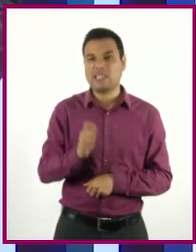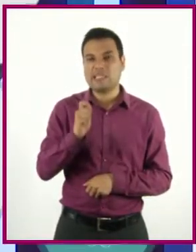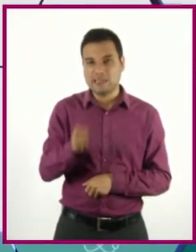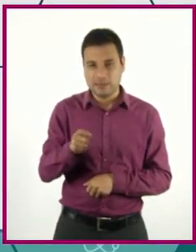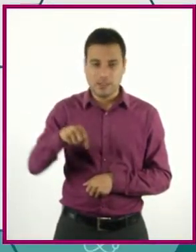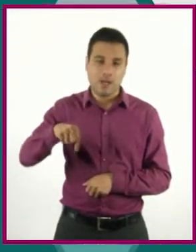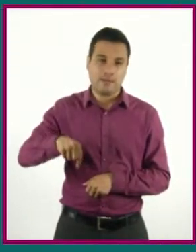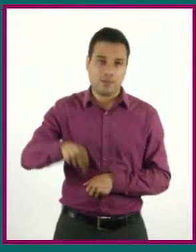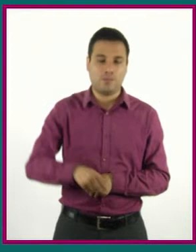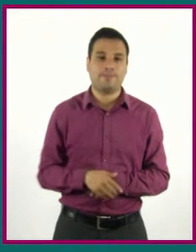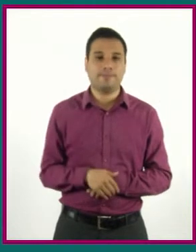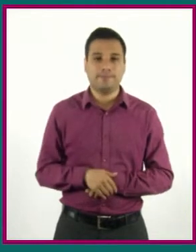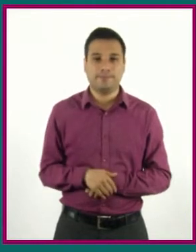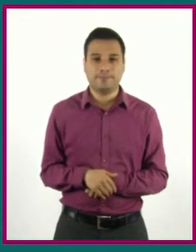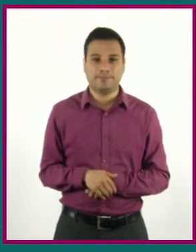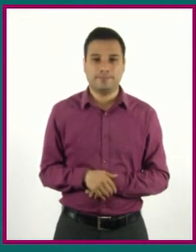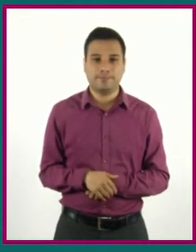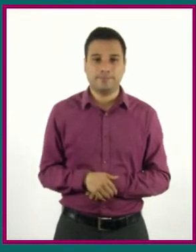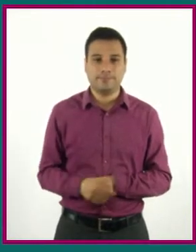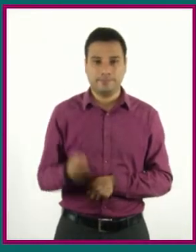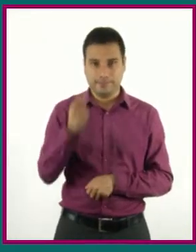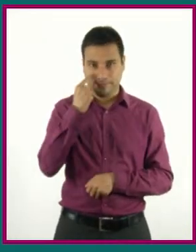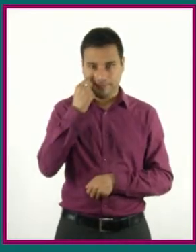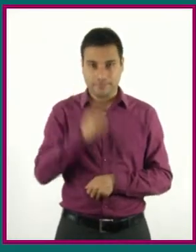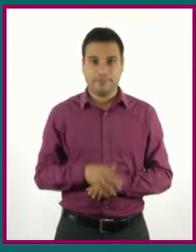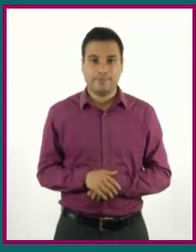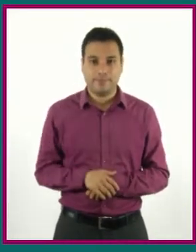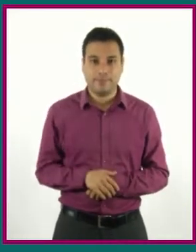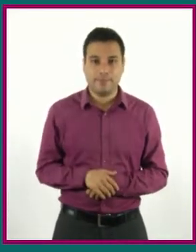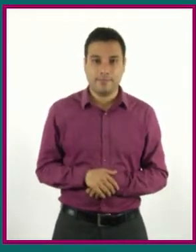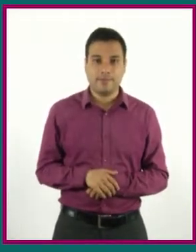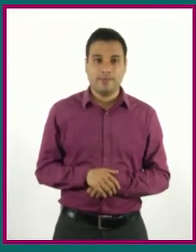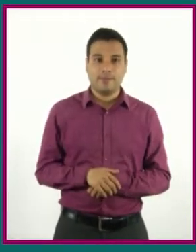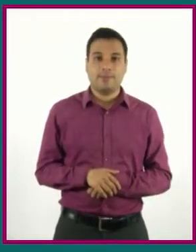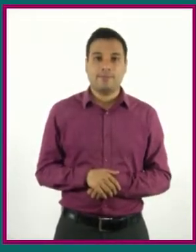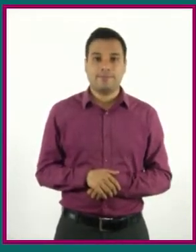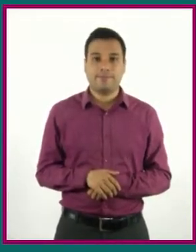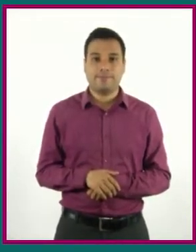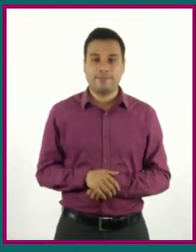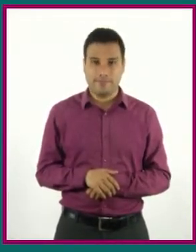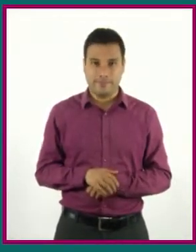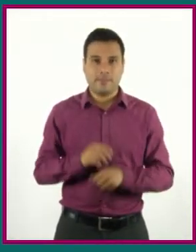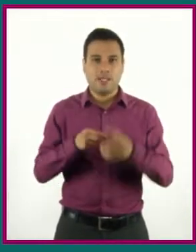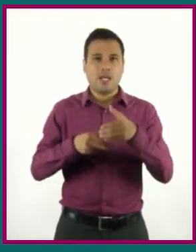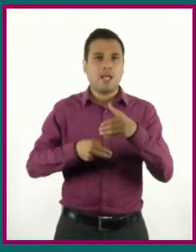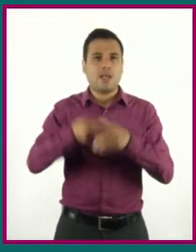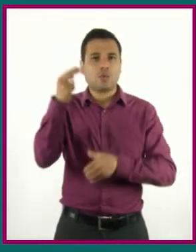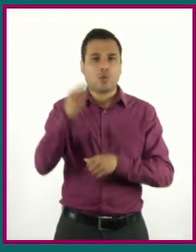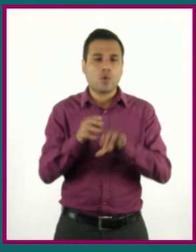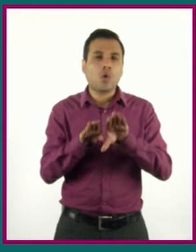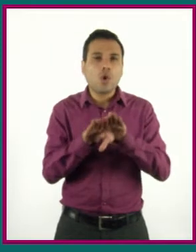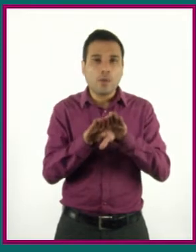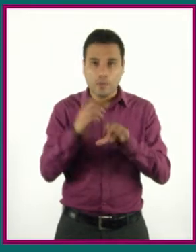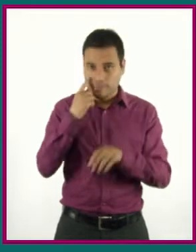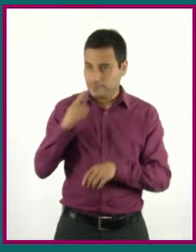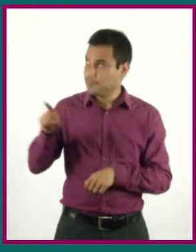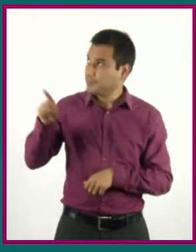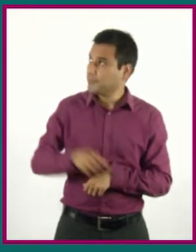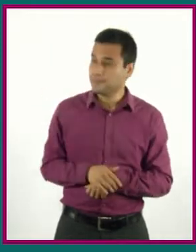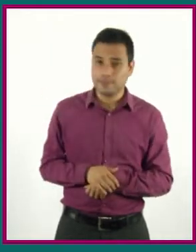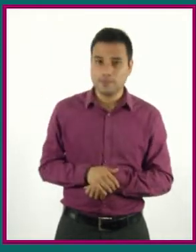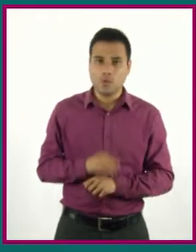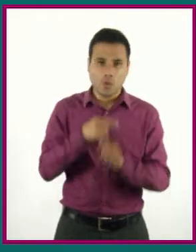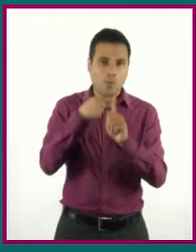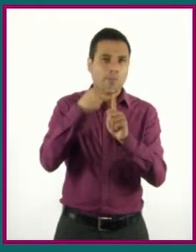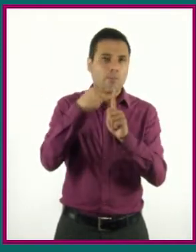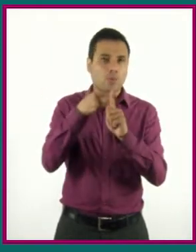abajo. Un neutrón se compone de dos quarks abajo y un quark arriba, mientras que un protón se compone de